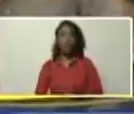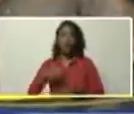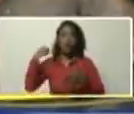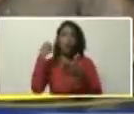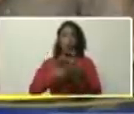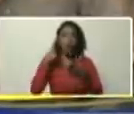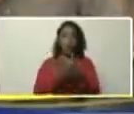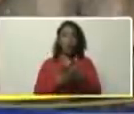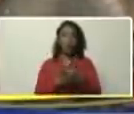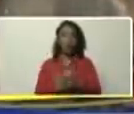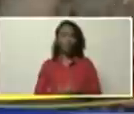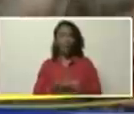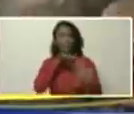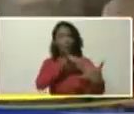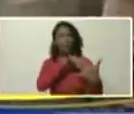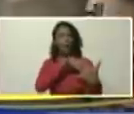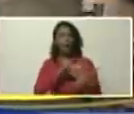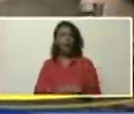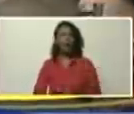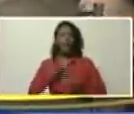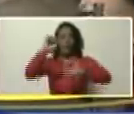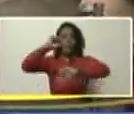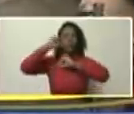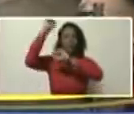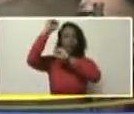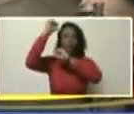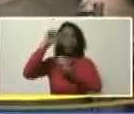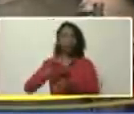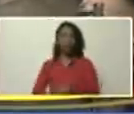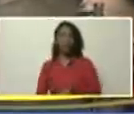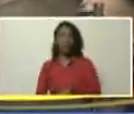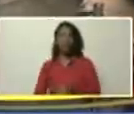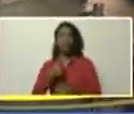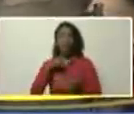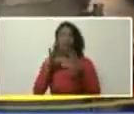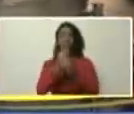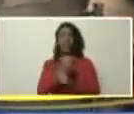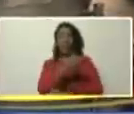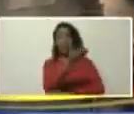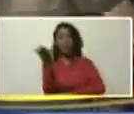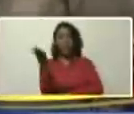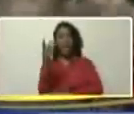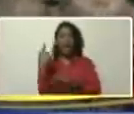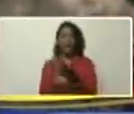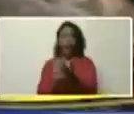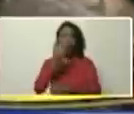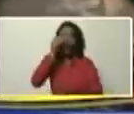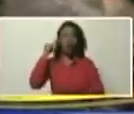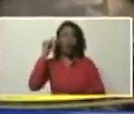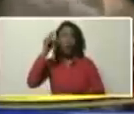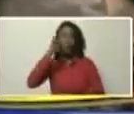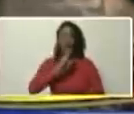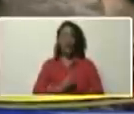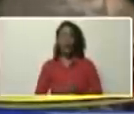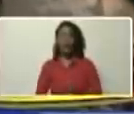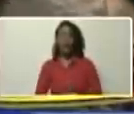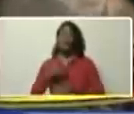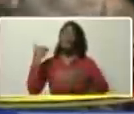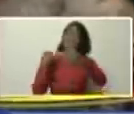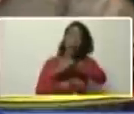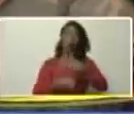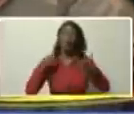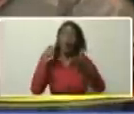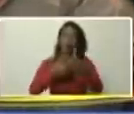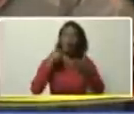lucha, batalla y victoria. Confío en ustedes, hermanos y hermanas de Barinas. Vamos al